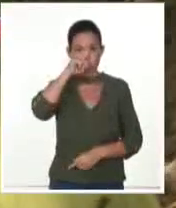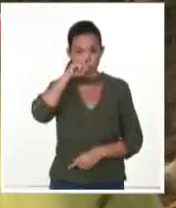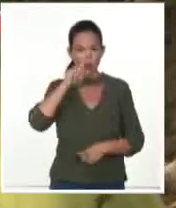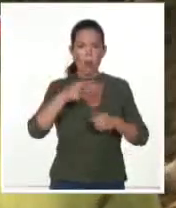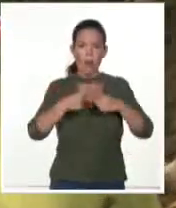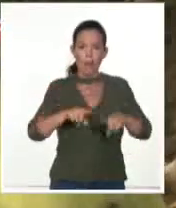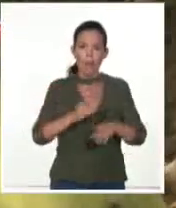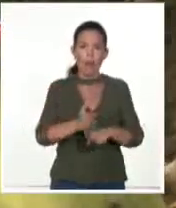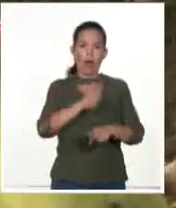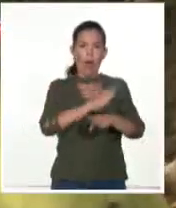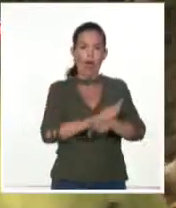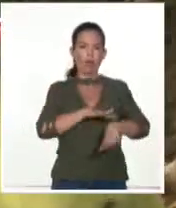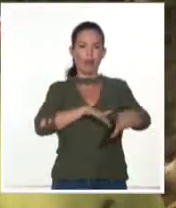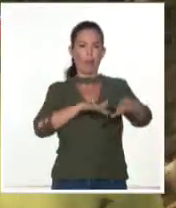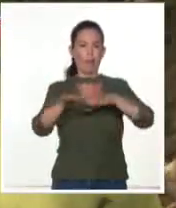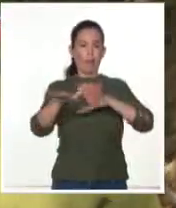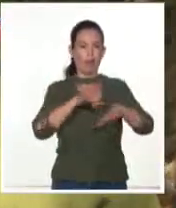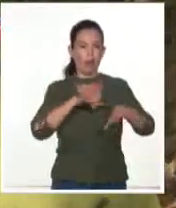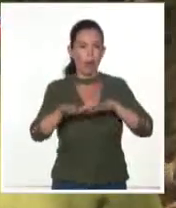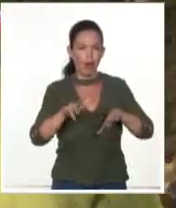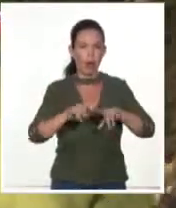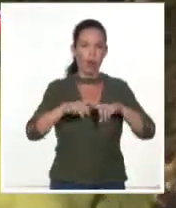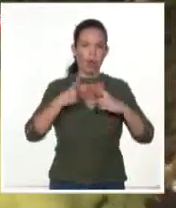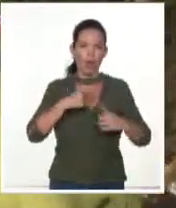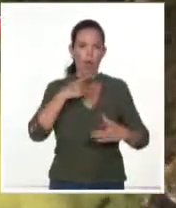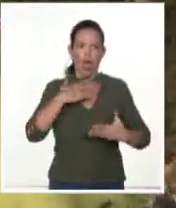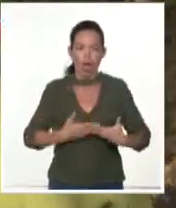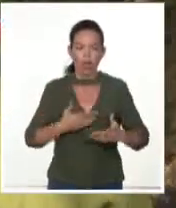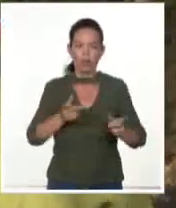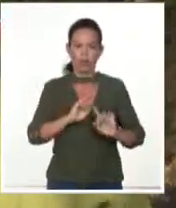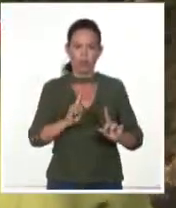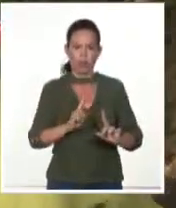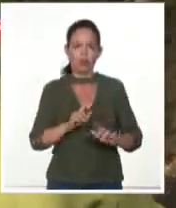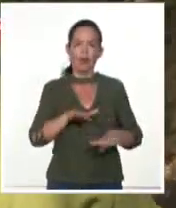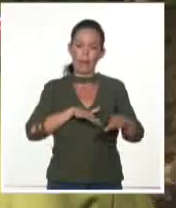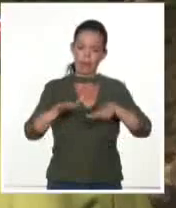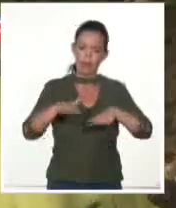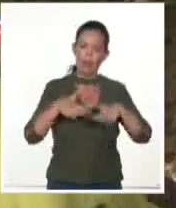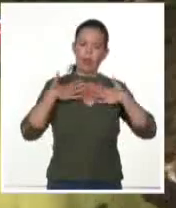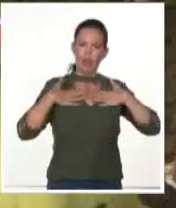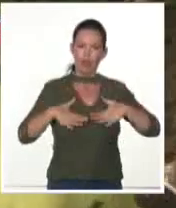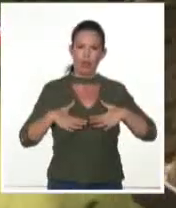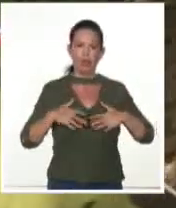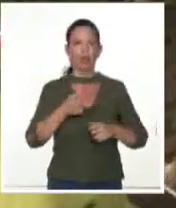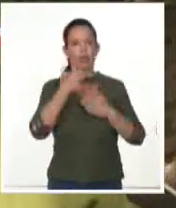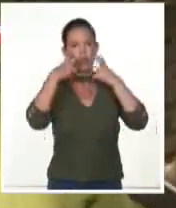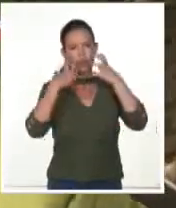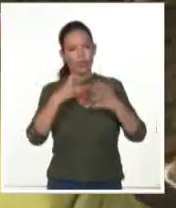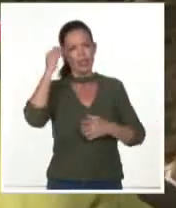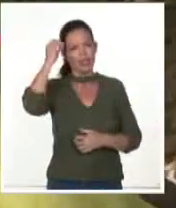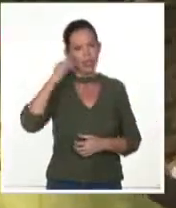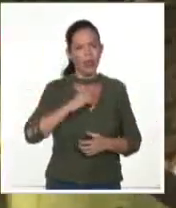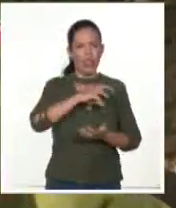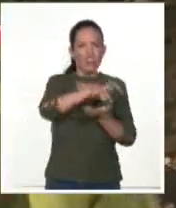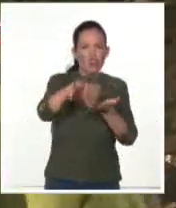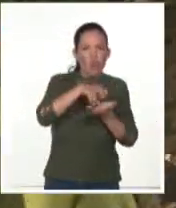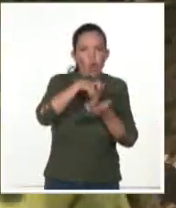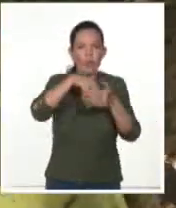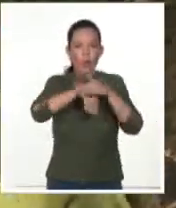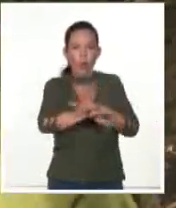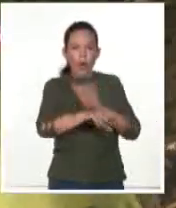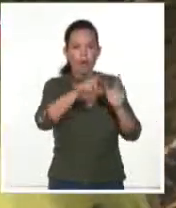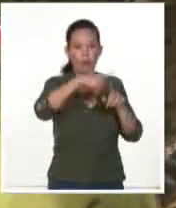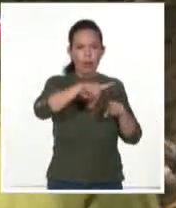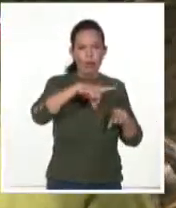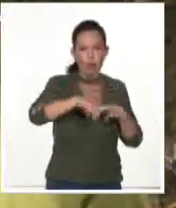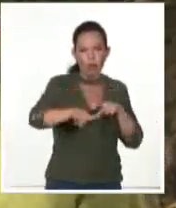condiciones. Sabemos que contamos con menos recursos, por lo tanto ahora es más importante saber dónde se coloca cada recurso, cómo se establecen las